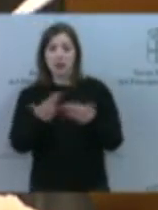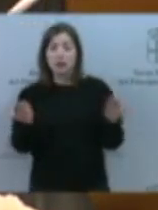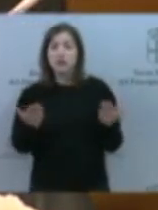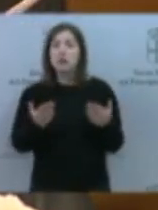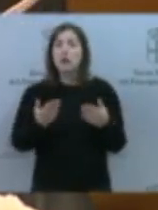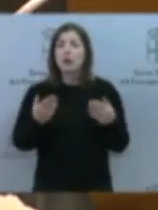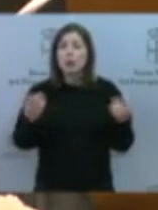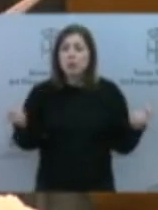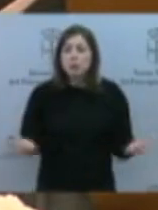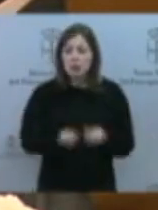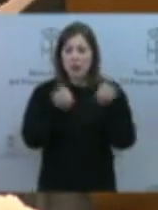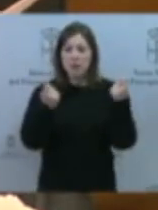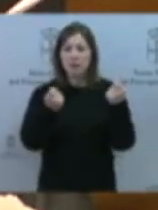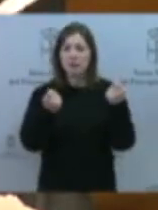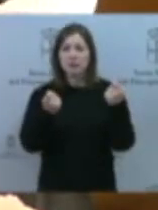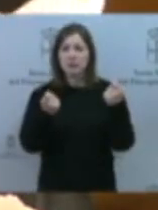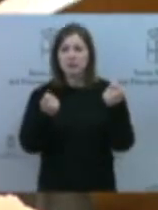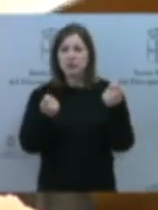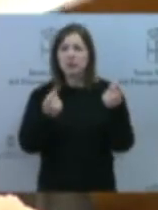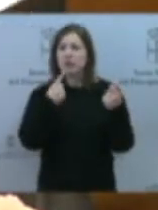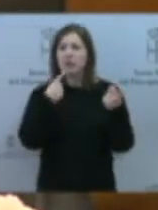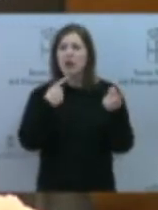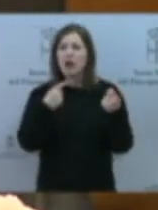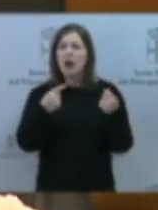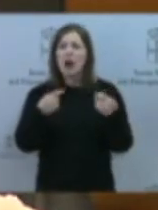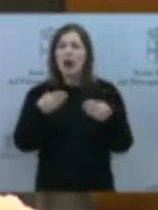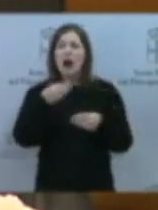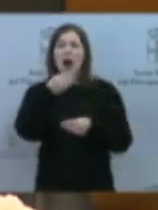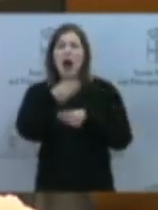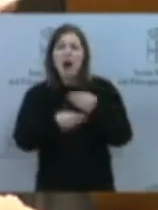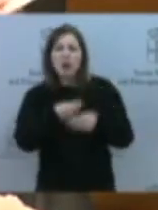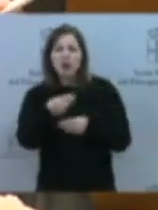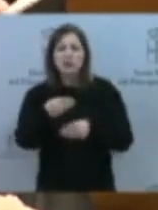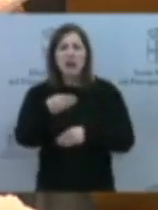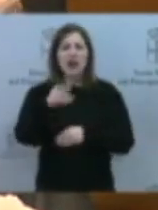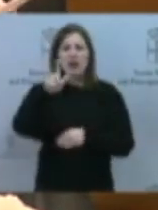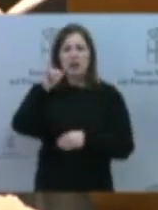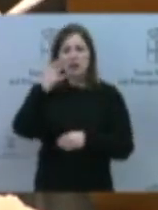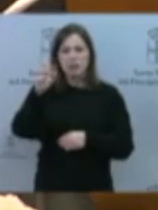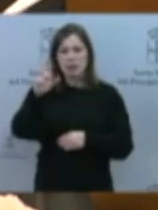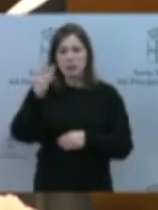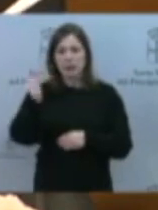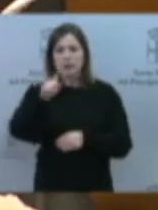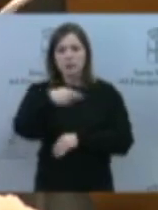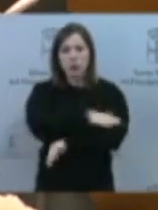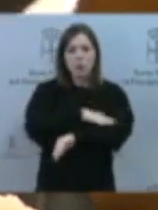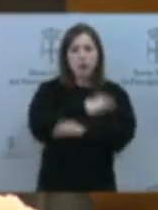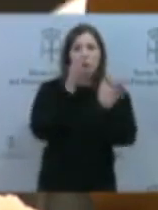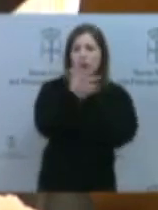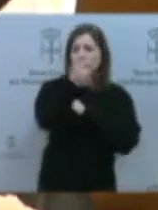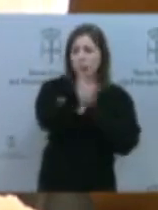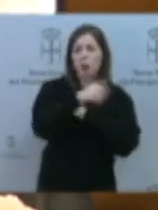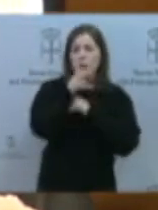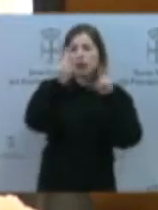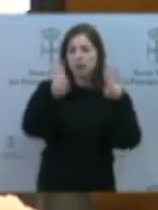la accionista de Liberbank y no el Gobierno, y que por ello el Gobierno tiene que dar pocas explicaciones al respecto de la fusión por absorción de Liberbank. Esa distinción entre